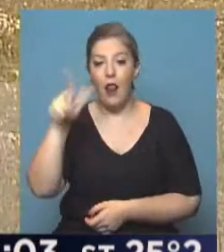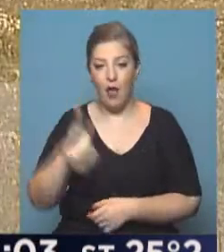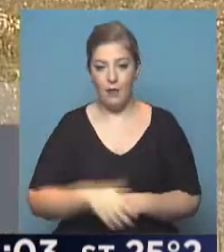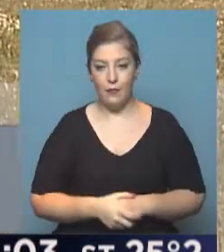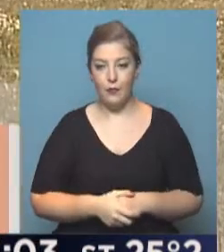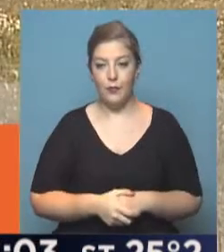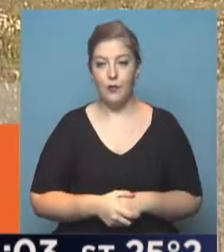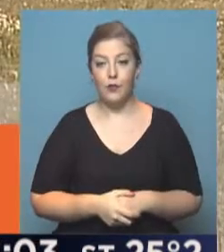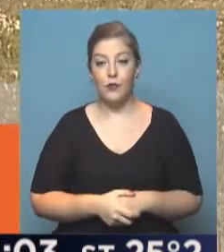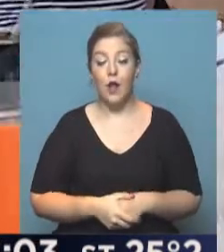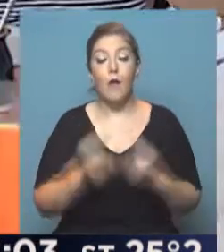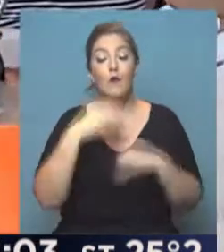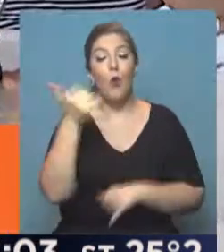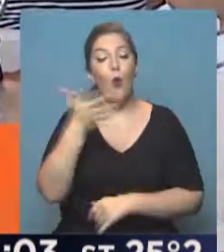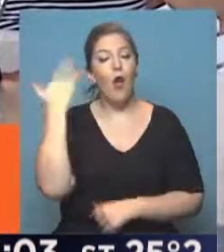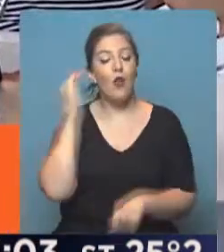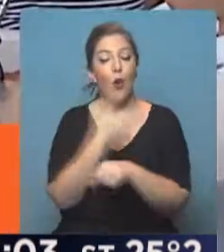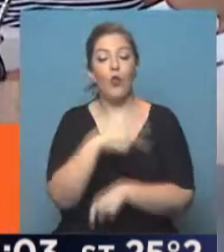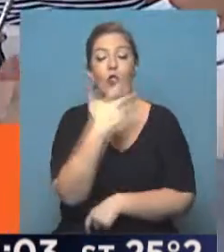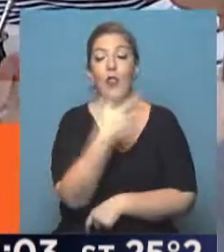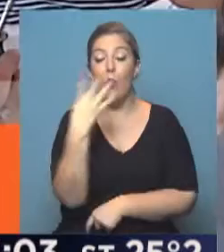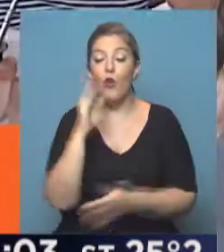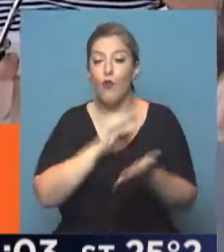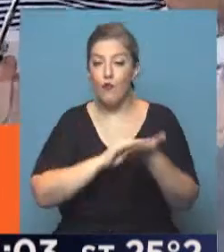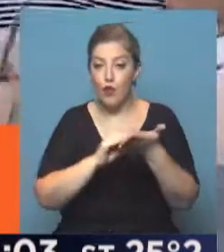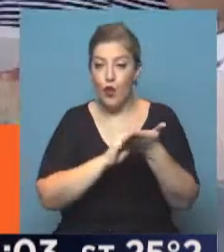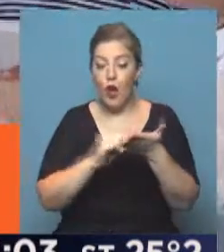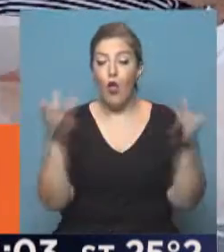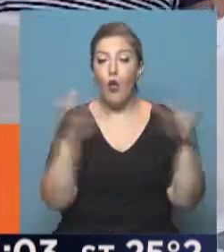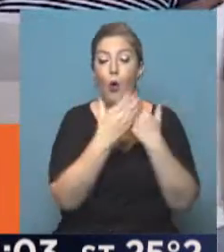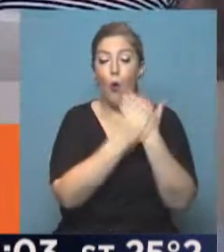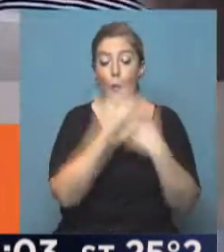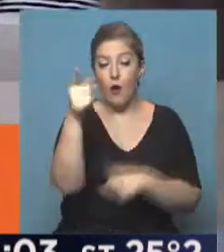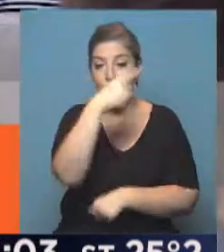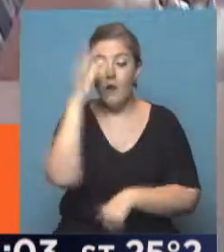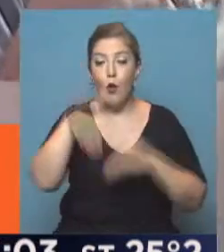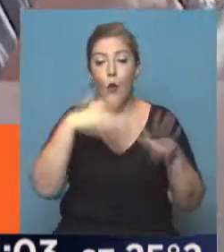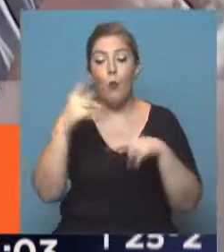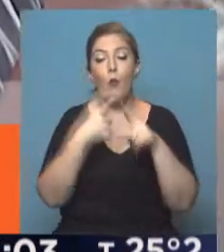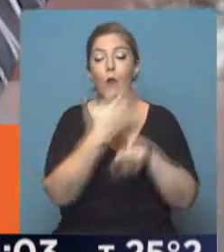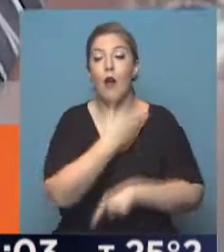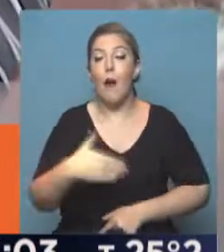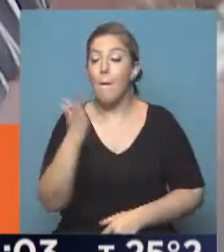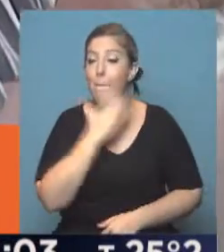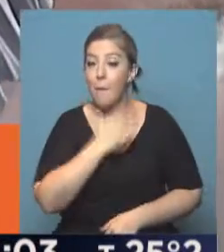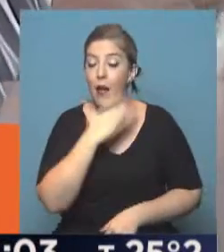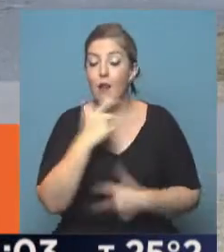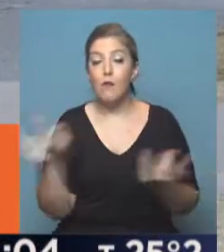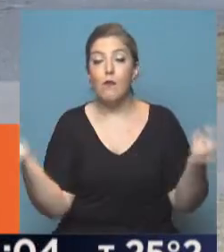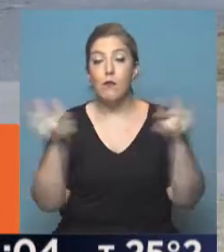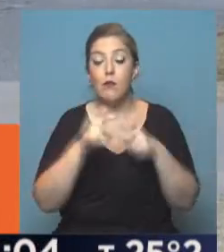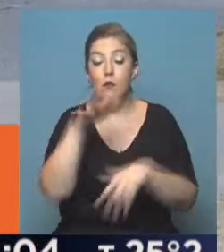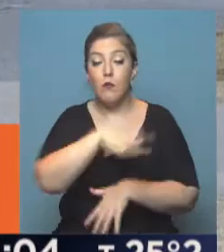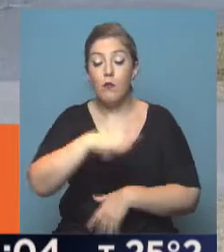El retiro comenzó el jueves por la noche cuando 34 funcionarios del Gabinete Nacional, convocados por el presidente Macri, se dieron cita en el